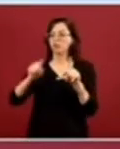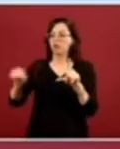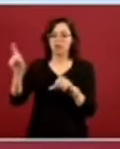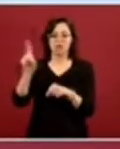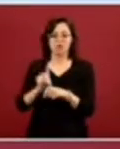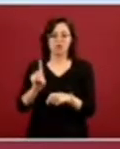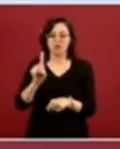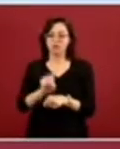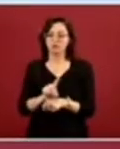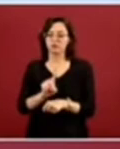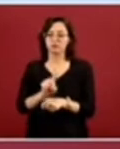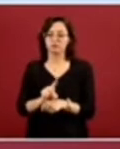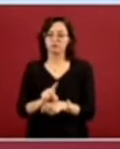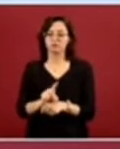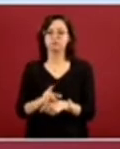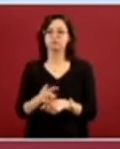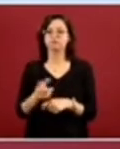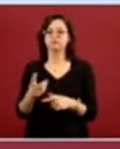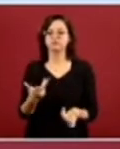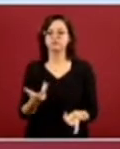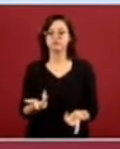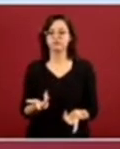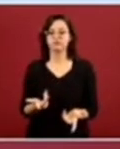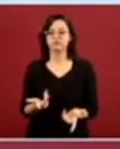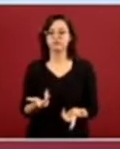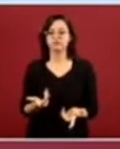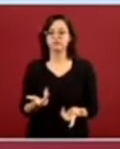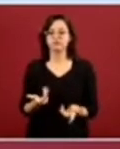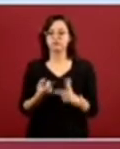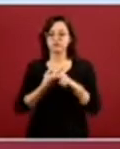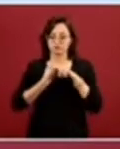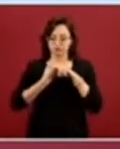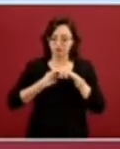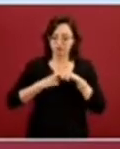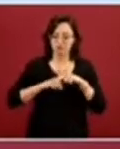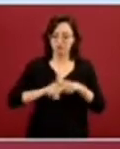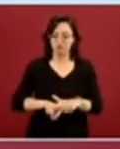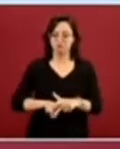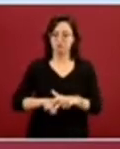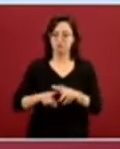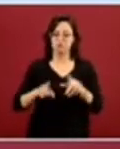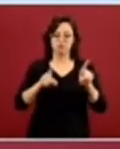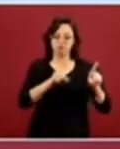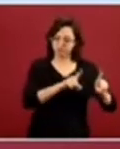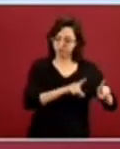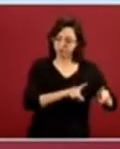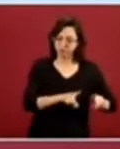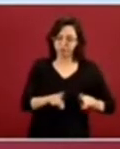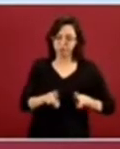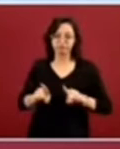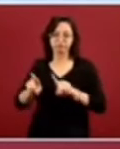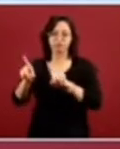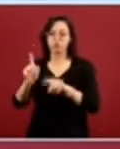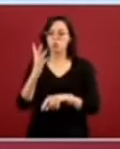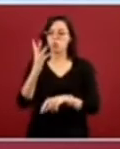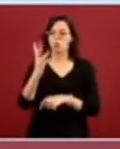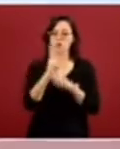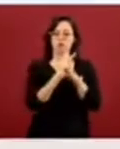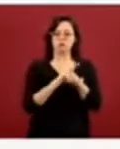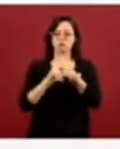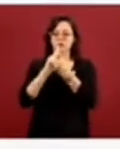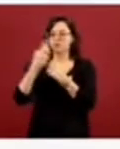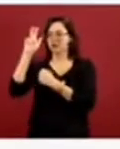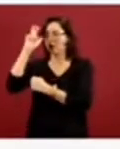días. Mantenemos como referencia la parte inicial del crecimiento epidémico que hubo en 4 países